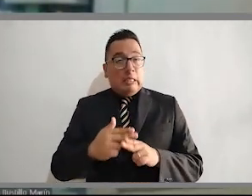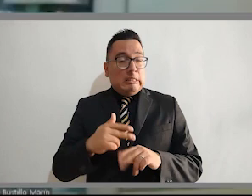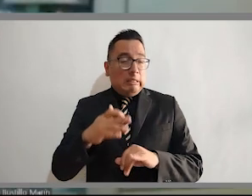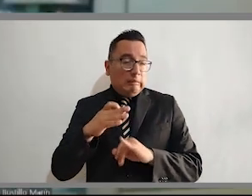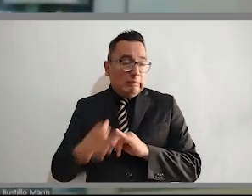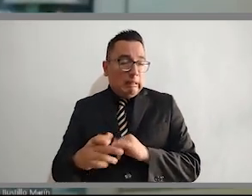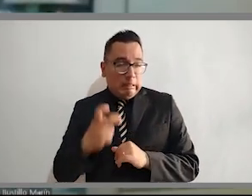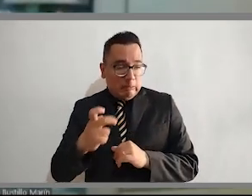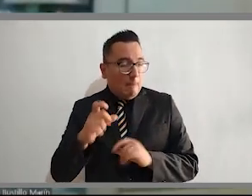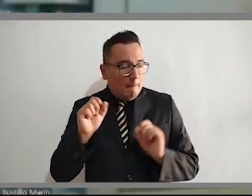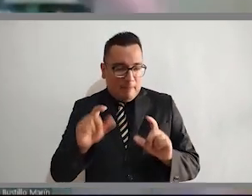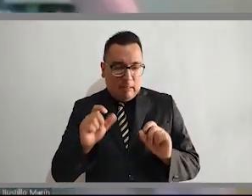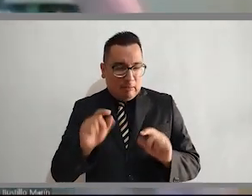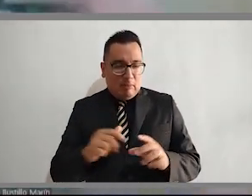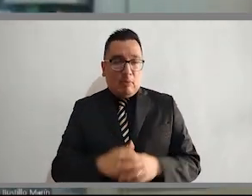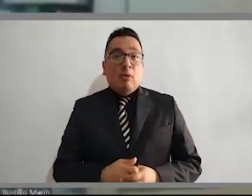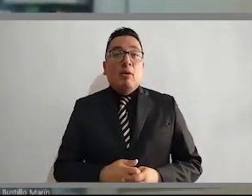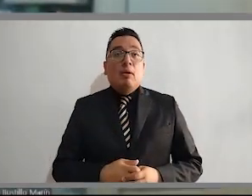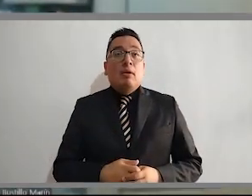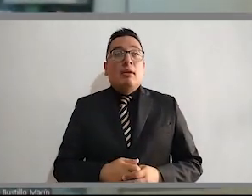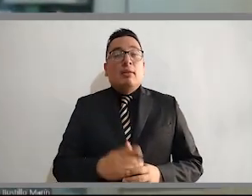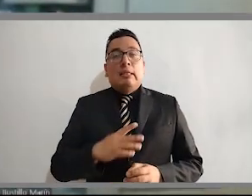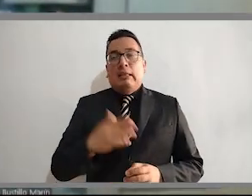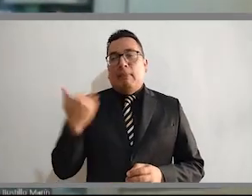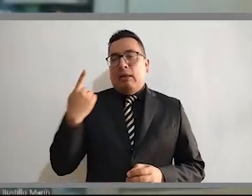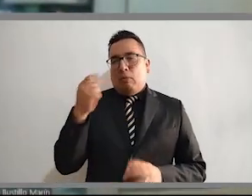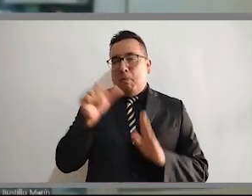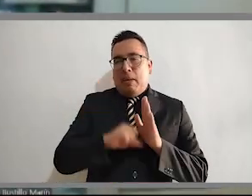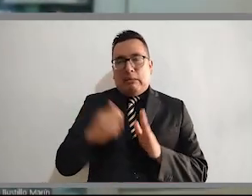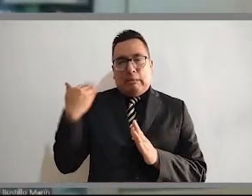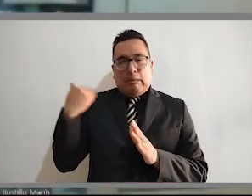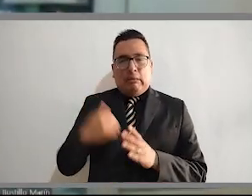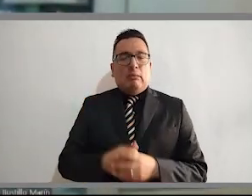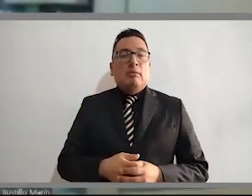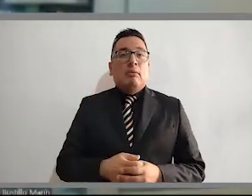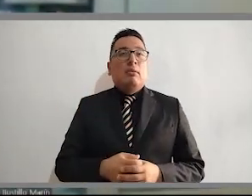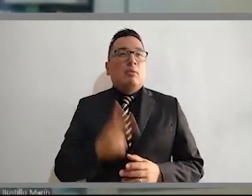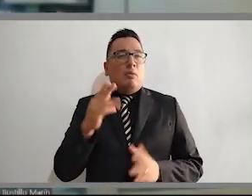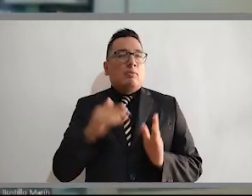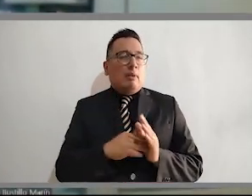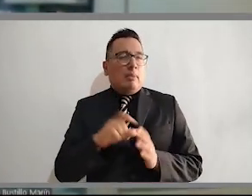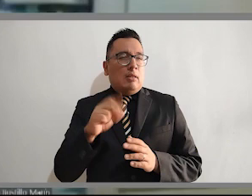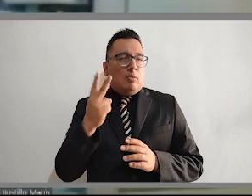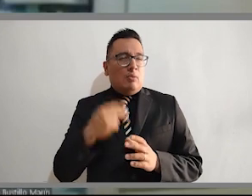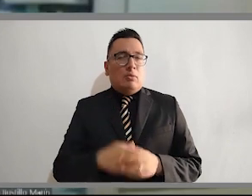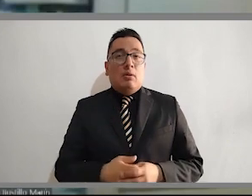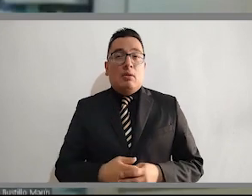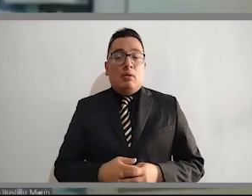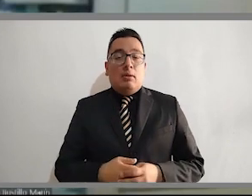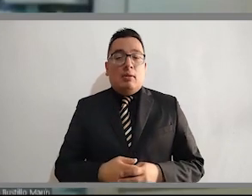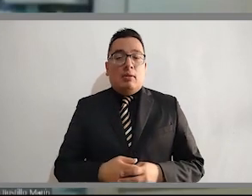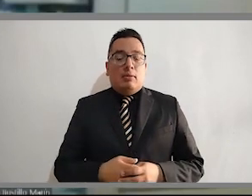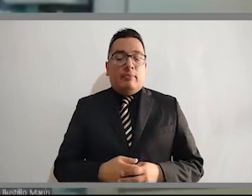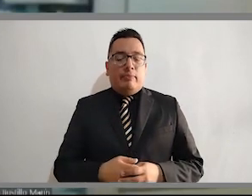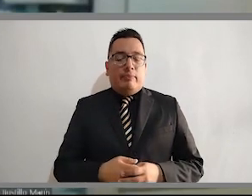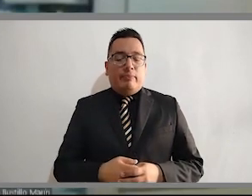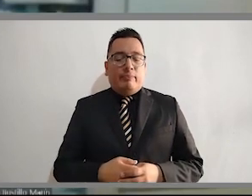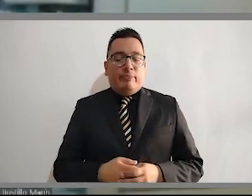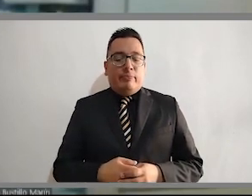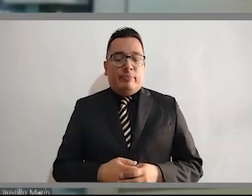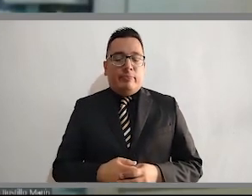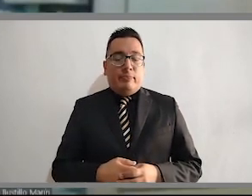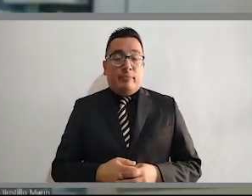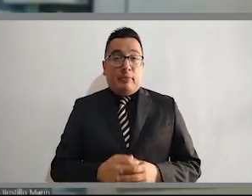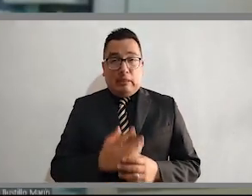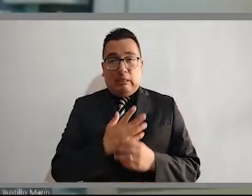última jurisprudencia sobre este mismo tema, que surgió apenas hace un mes, una jurisprudencia de 2022, que dice